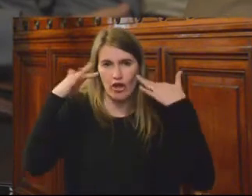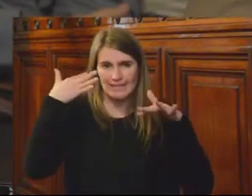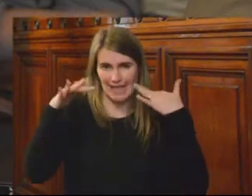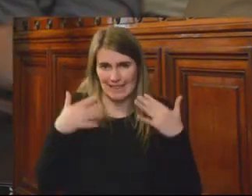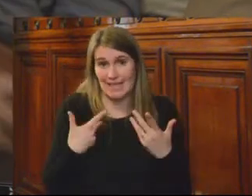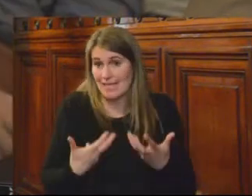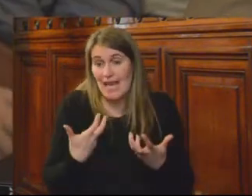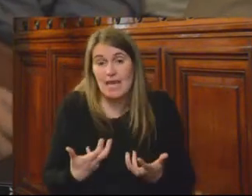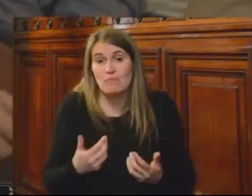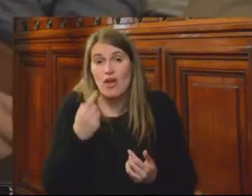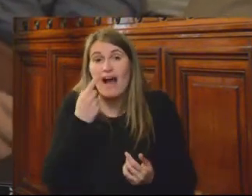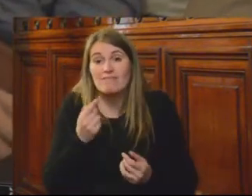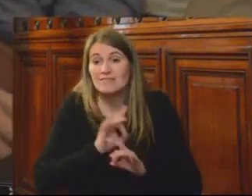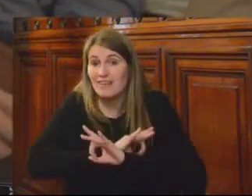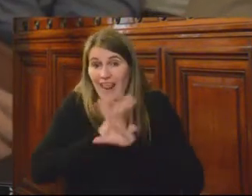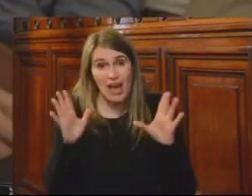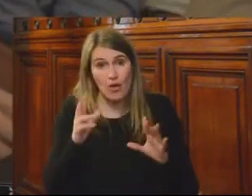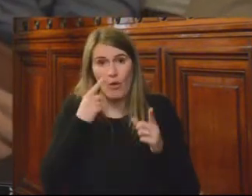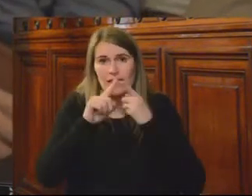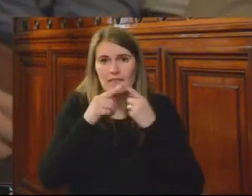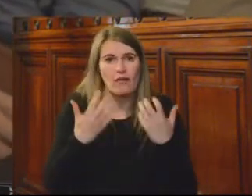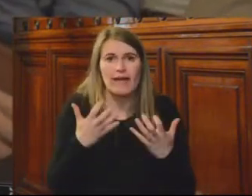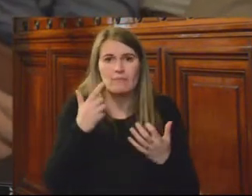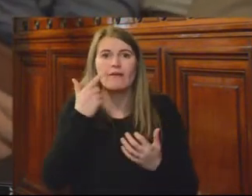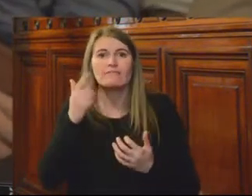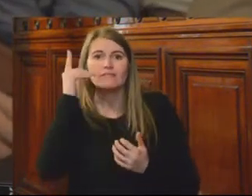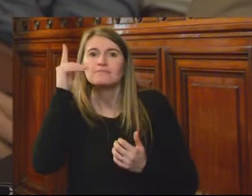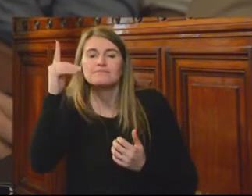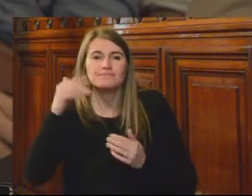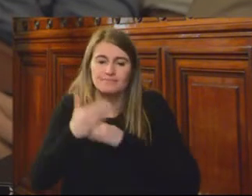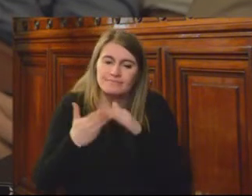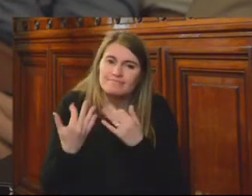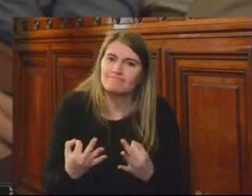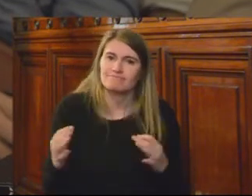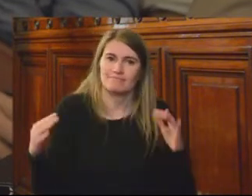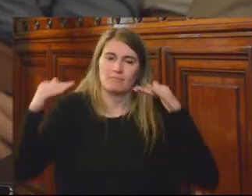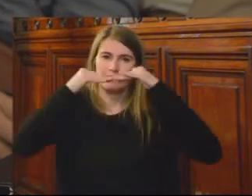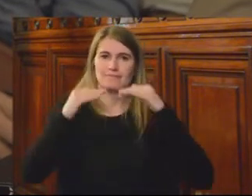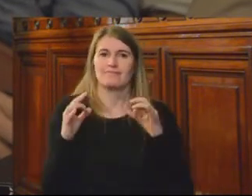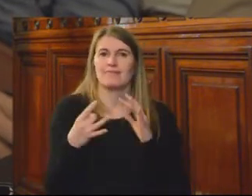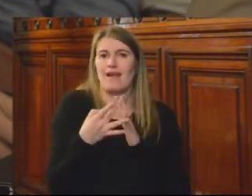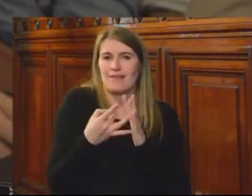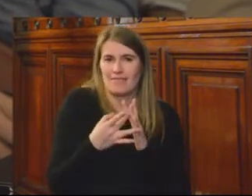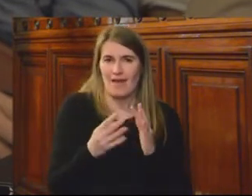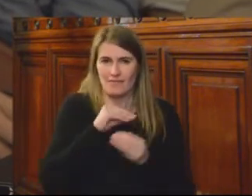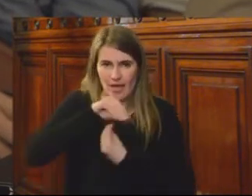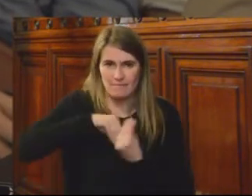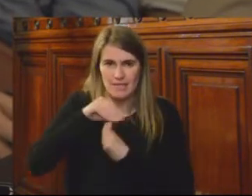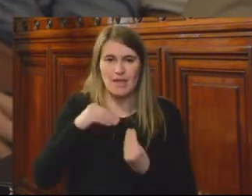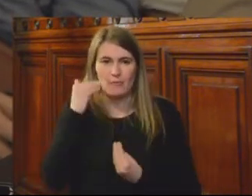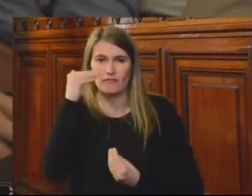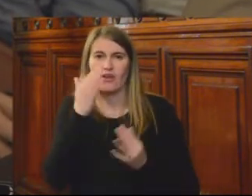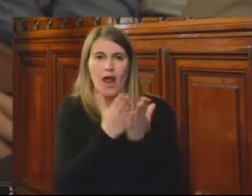claramente es que profundicemos y revisemos los procesos educativos para alcanzar una educación de calidad para nuestras familias, nuestros profesores y nuestros